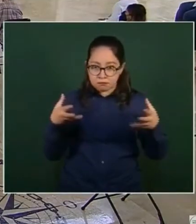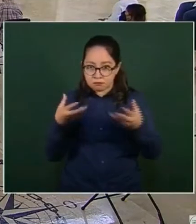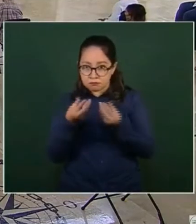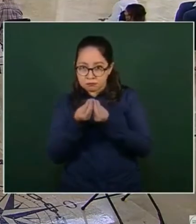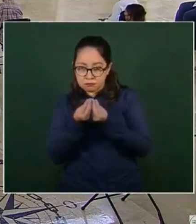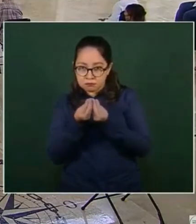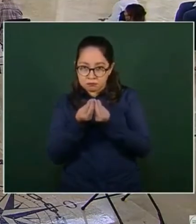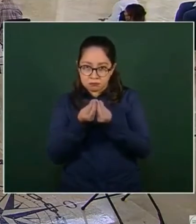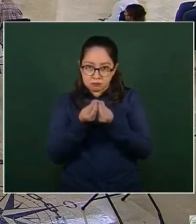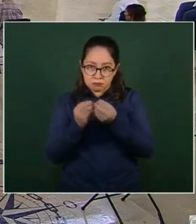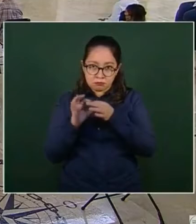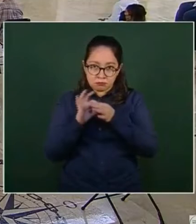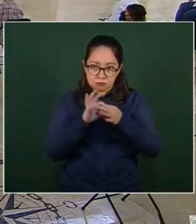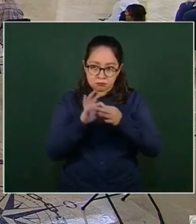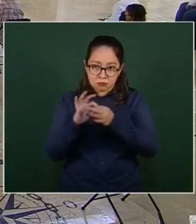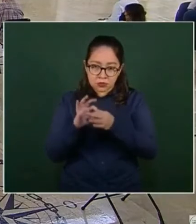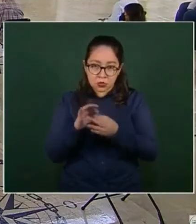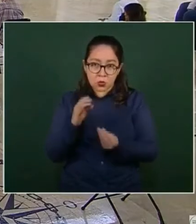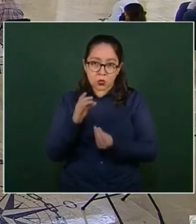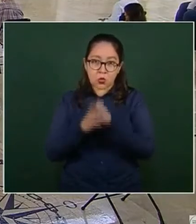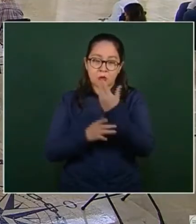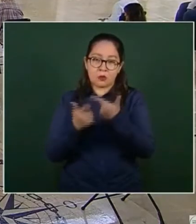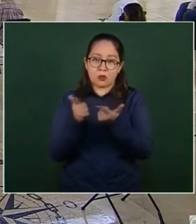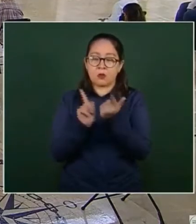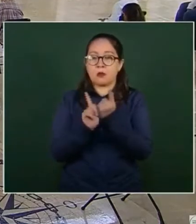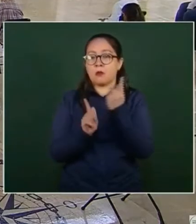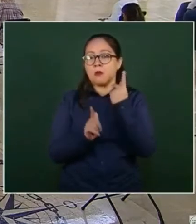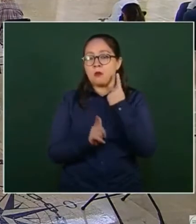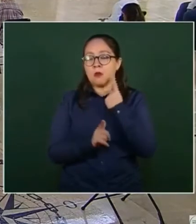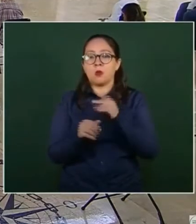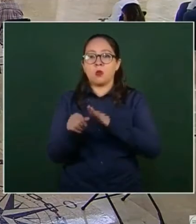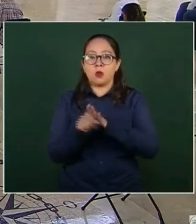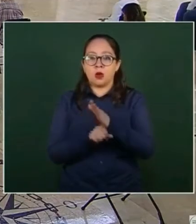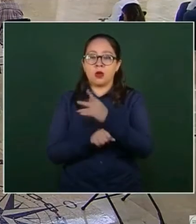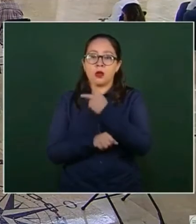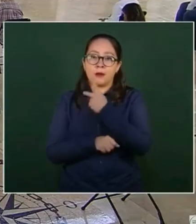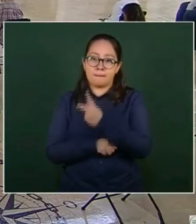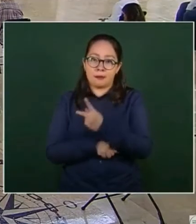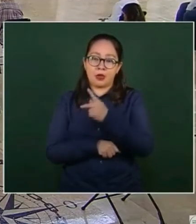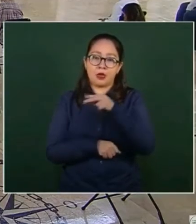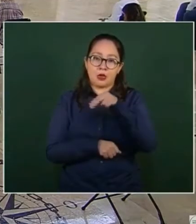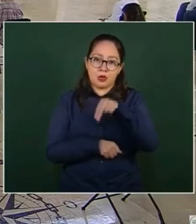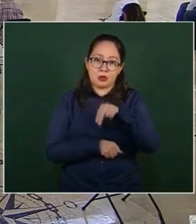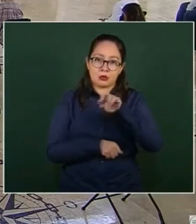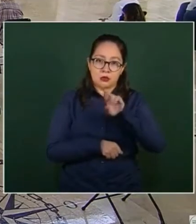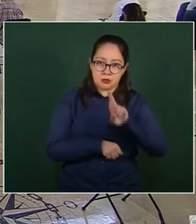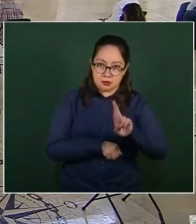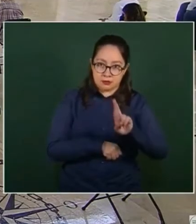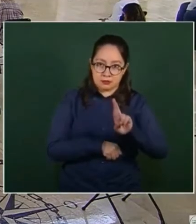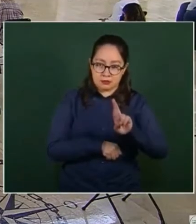un partido, el Partido Nacional Revolucionario, PNR,